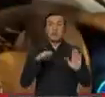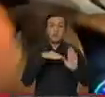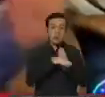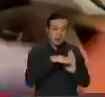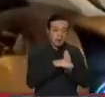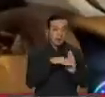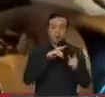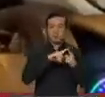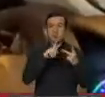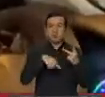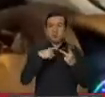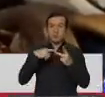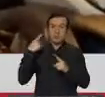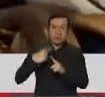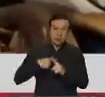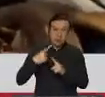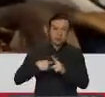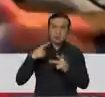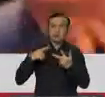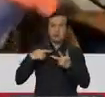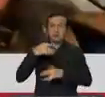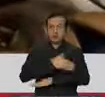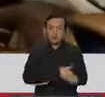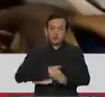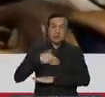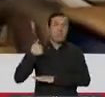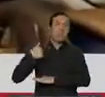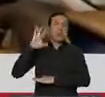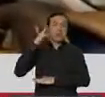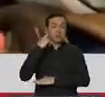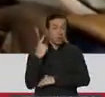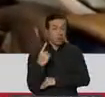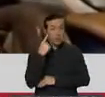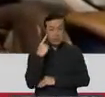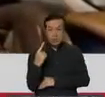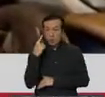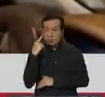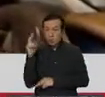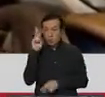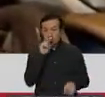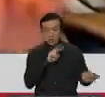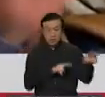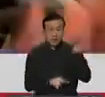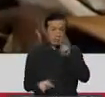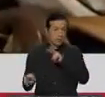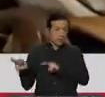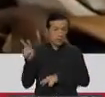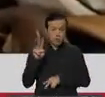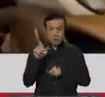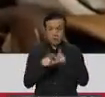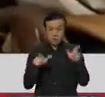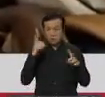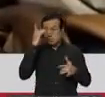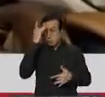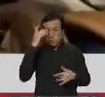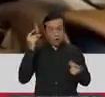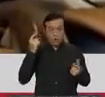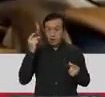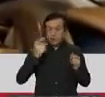mercado, luego en la vía pública. Mientras más hagamos pruebas y podamos diagnosticar y aislar a los que están